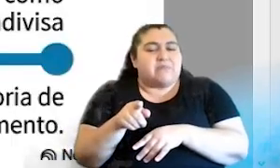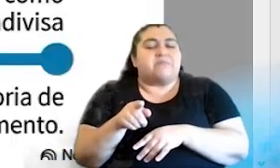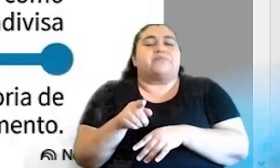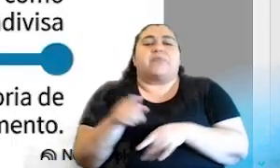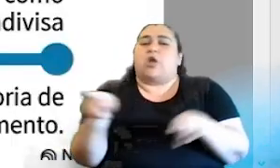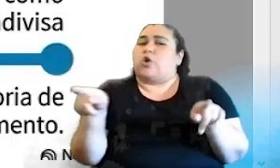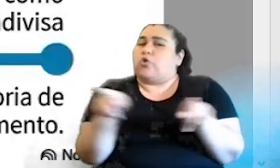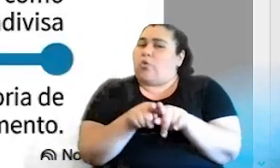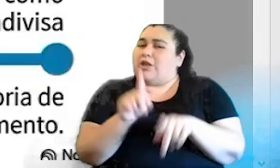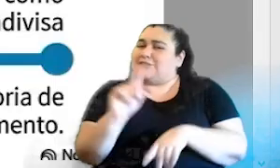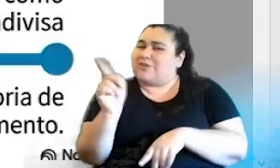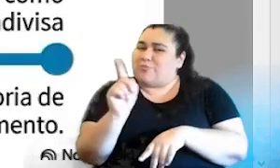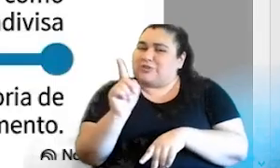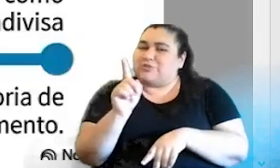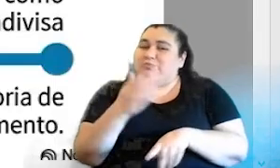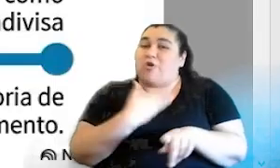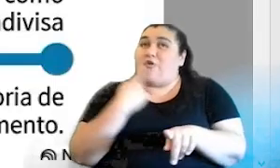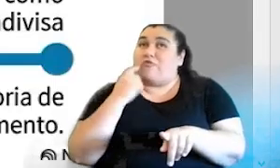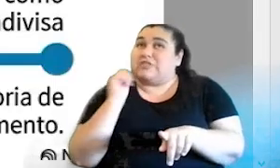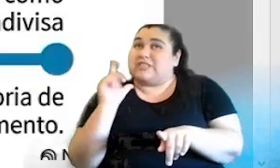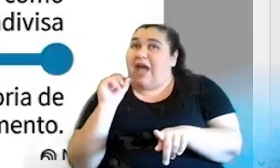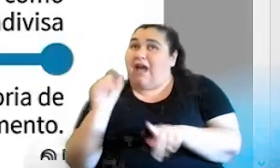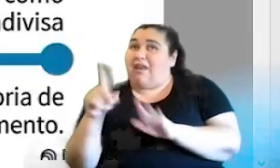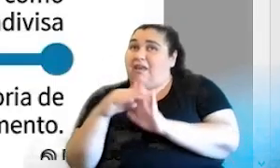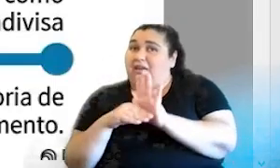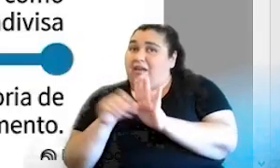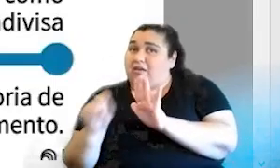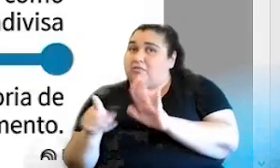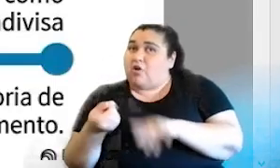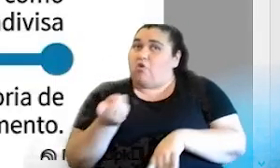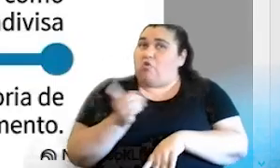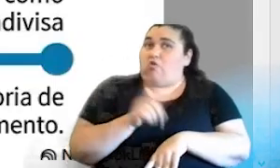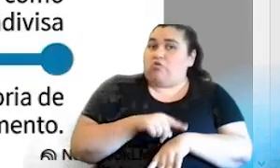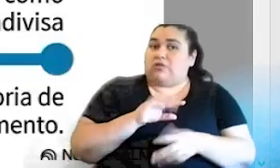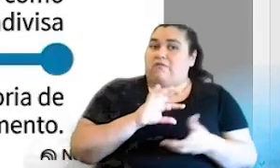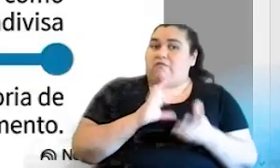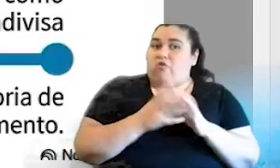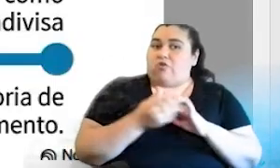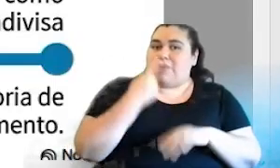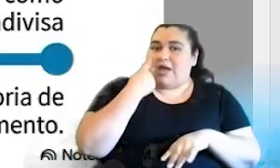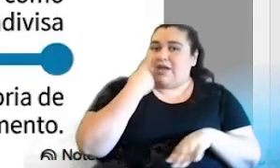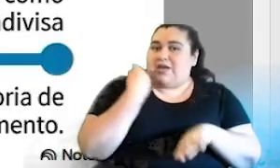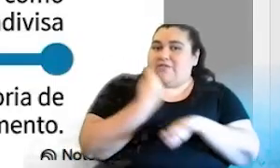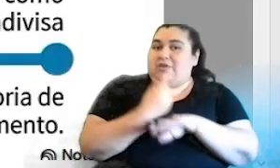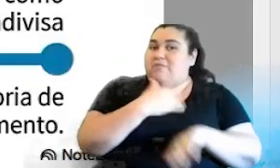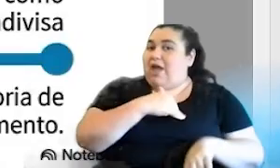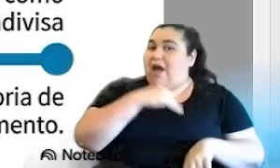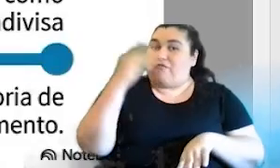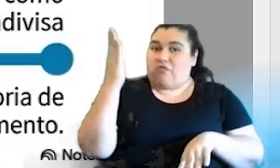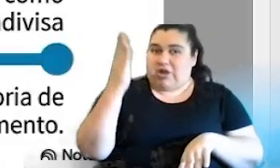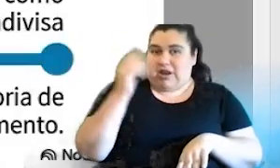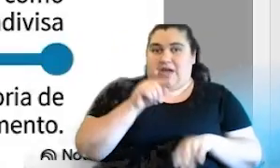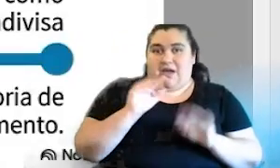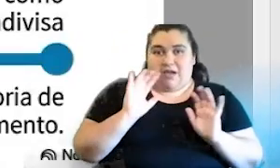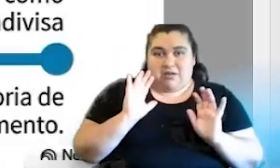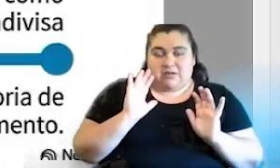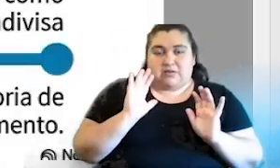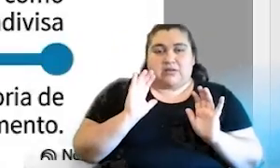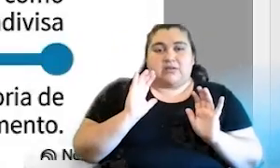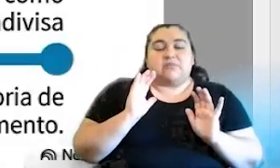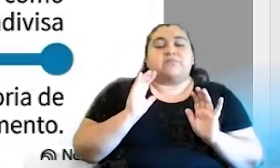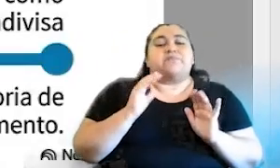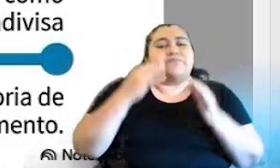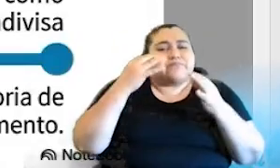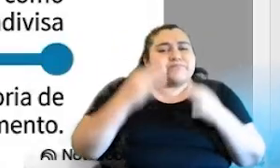lo mismo la residencia fiscal y sus requisitos que aquella residencia de un ciudadano extranjero que está residiendo en el país y está teniendo,